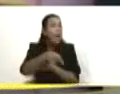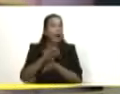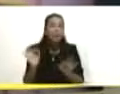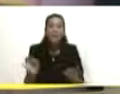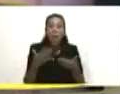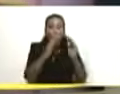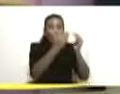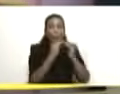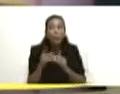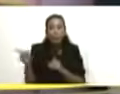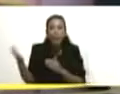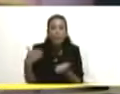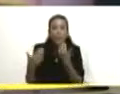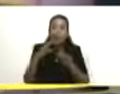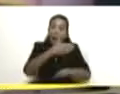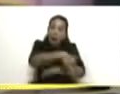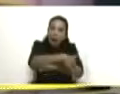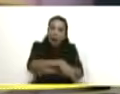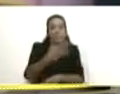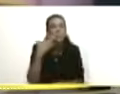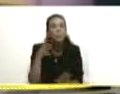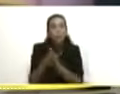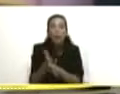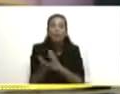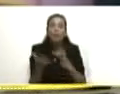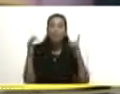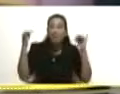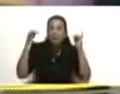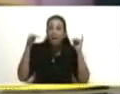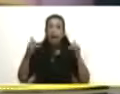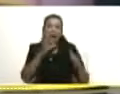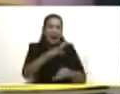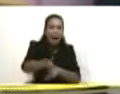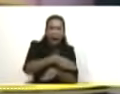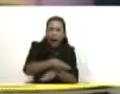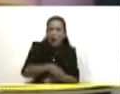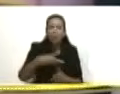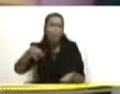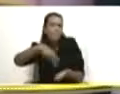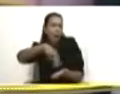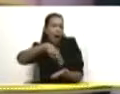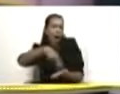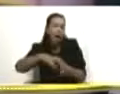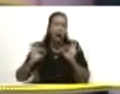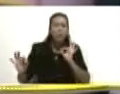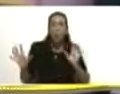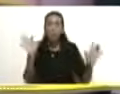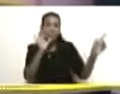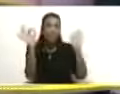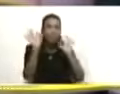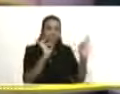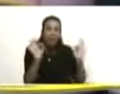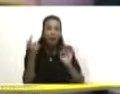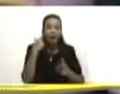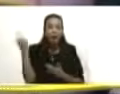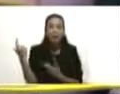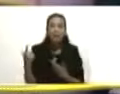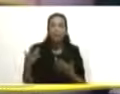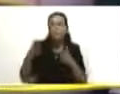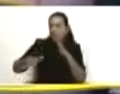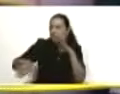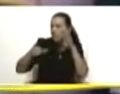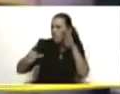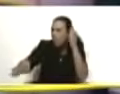las comunidades, a las calles, a través de festivales de canto, festivales de baile, festivales de teatro, festivales de